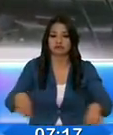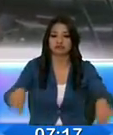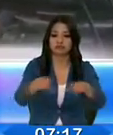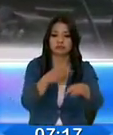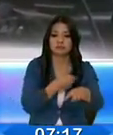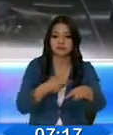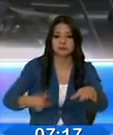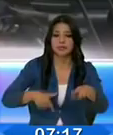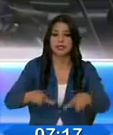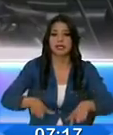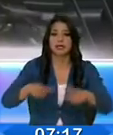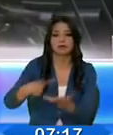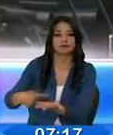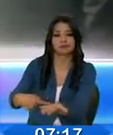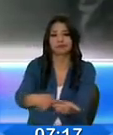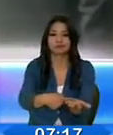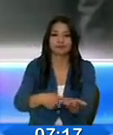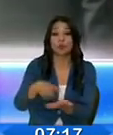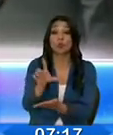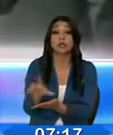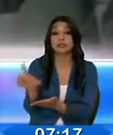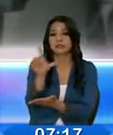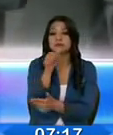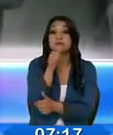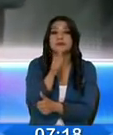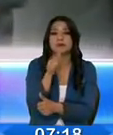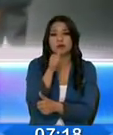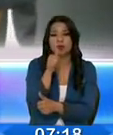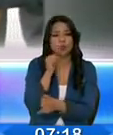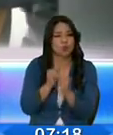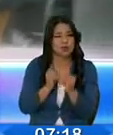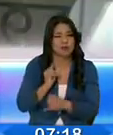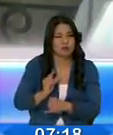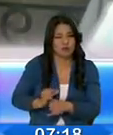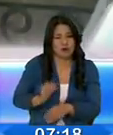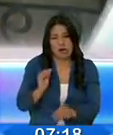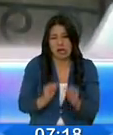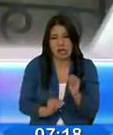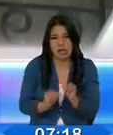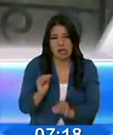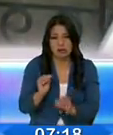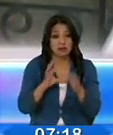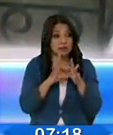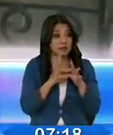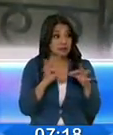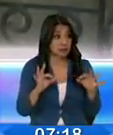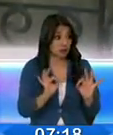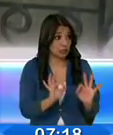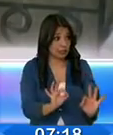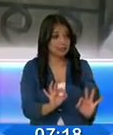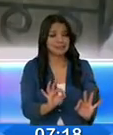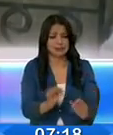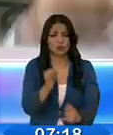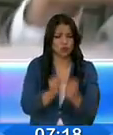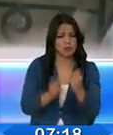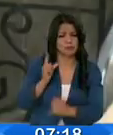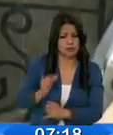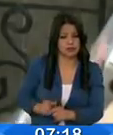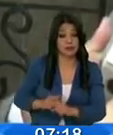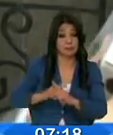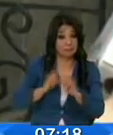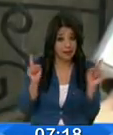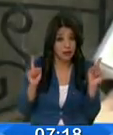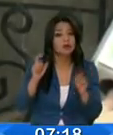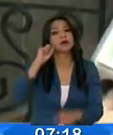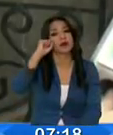con el presidente Lenín Moreno este lunes para afinar los detalles del documento. Falta ultimar detalles, pero siempre acordándonos que todas las